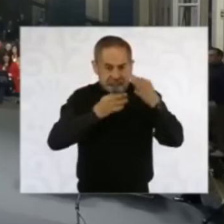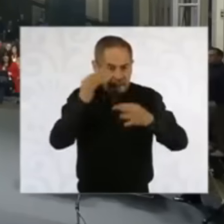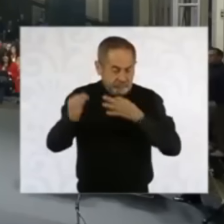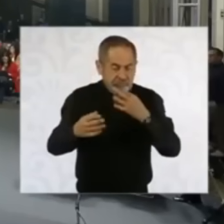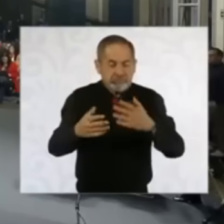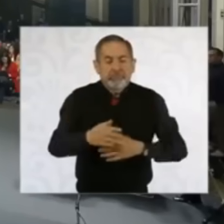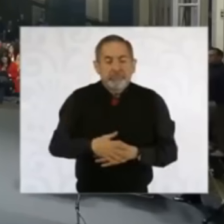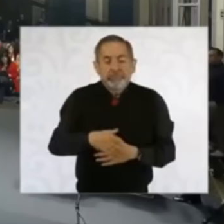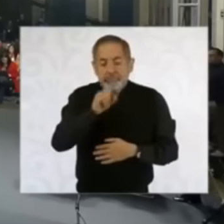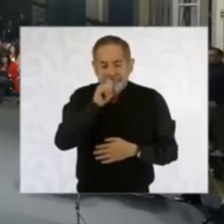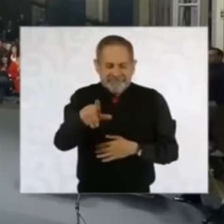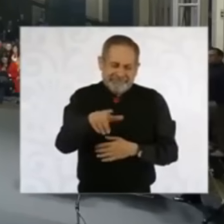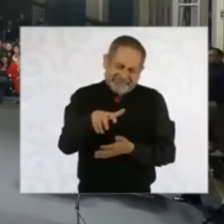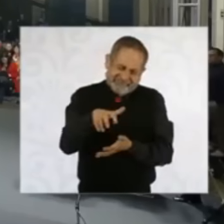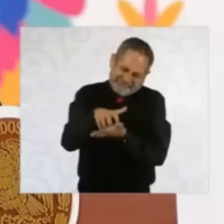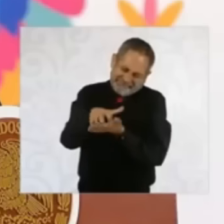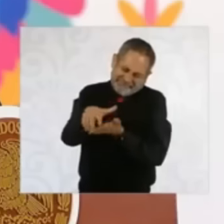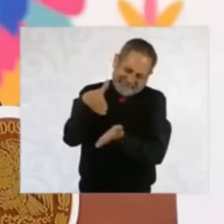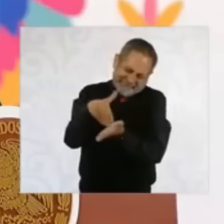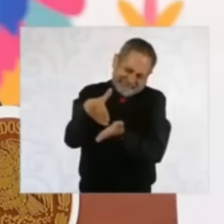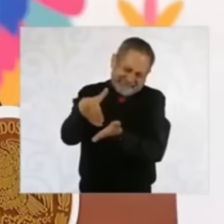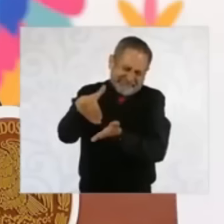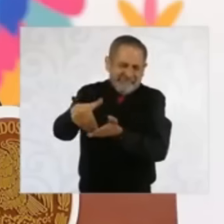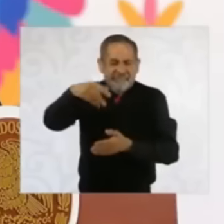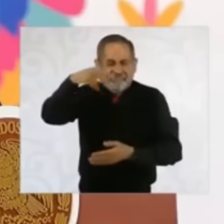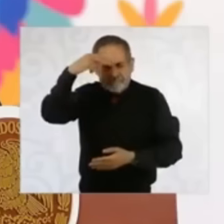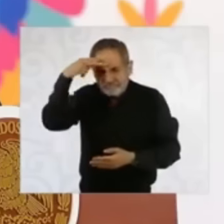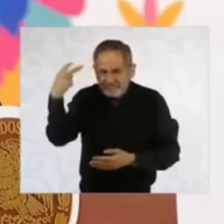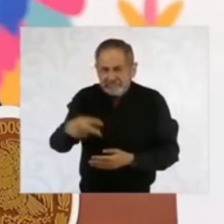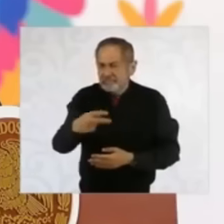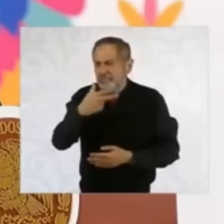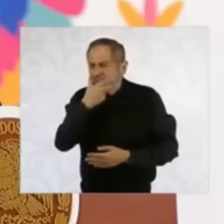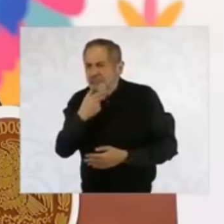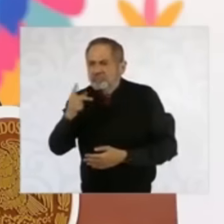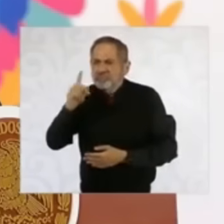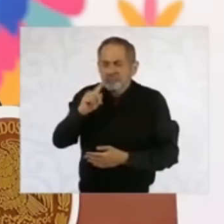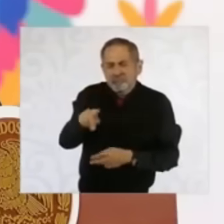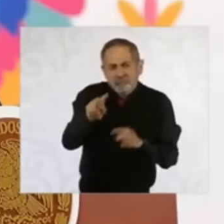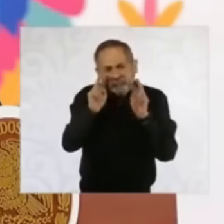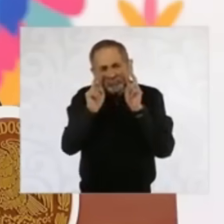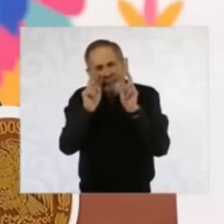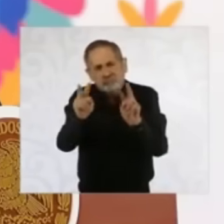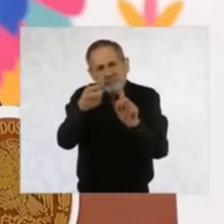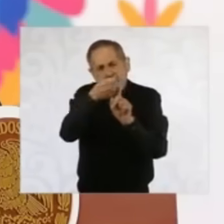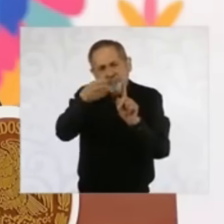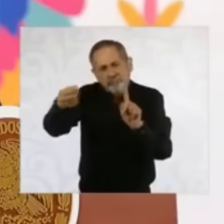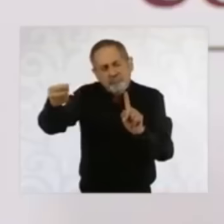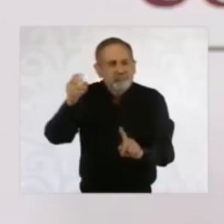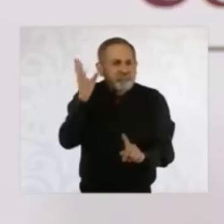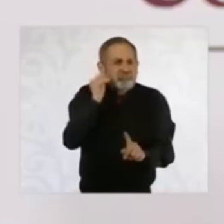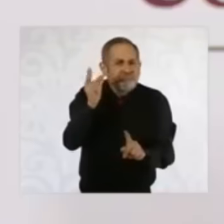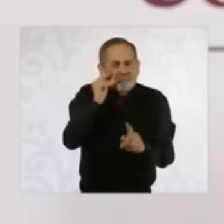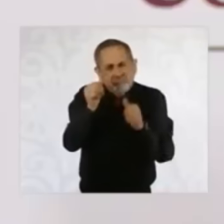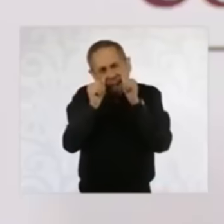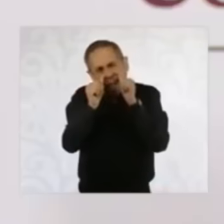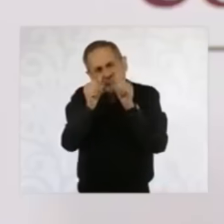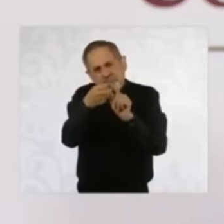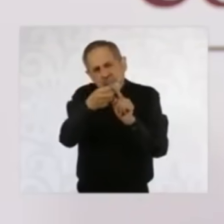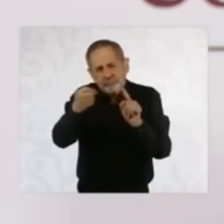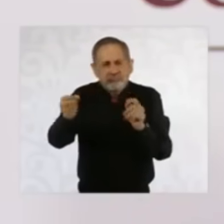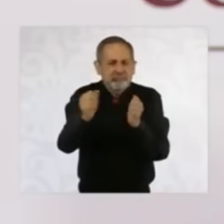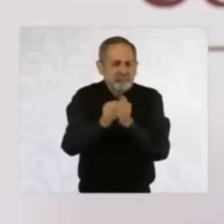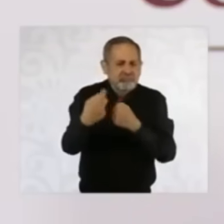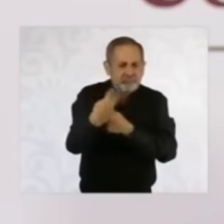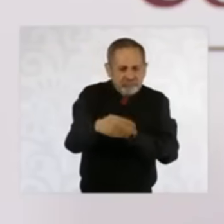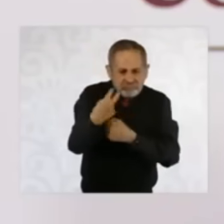establecimientos participantes es una gran oportunidad para nuestros adultos mayores de 65 años y más nuestras madres trabajadoras y